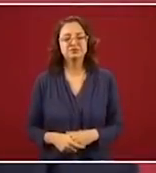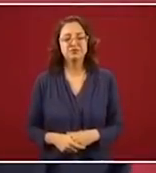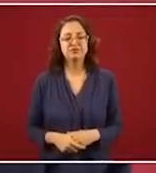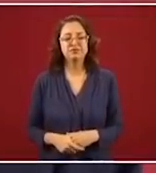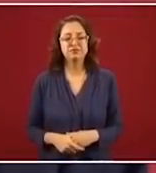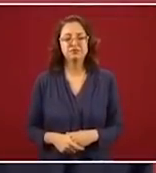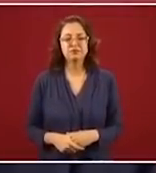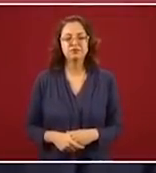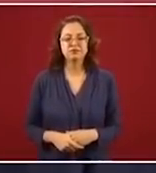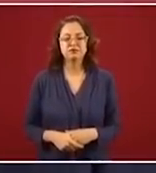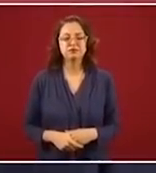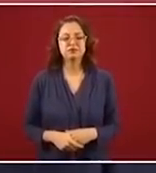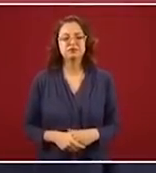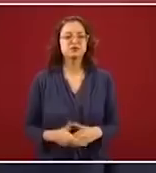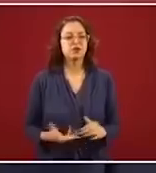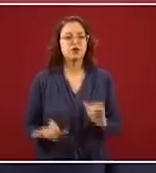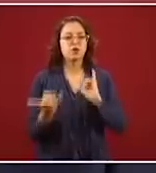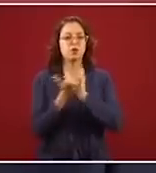en un vehículo